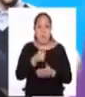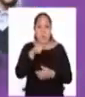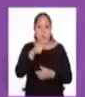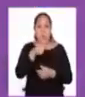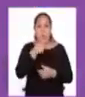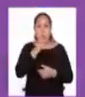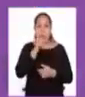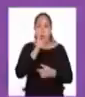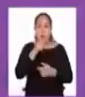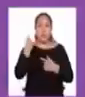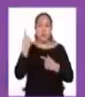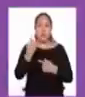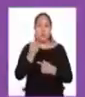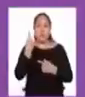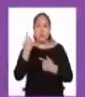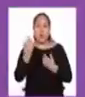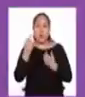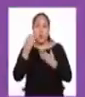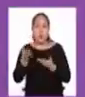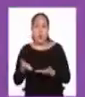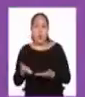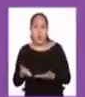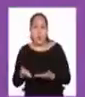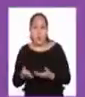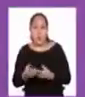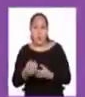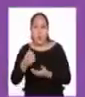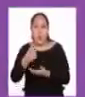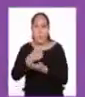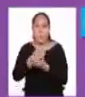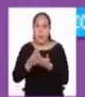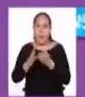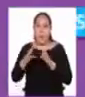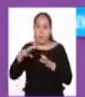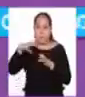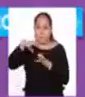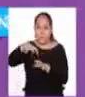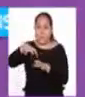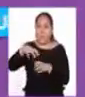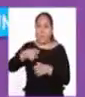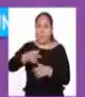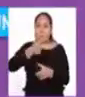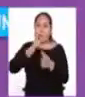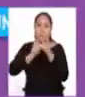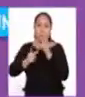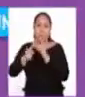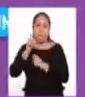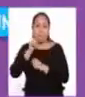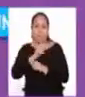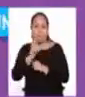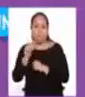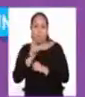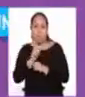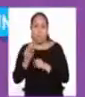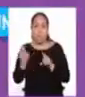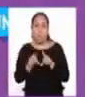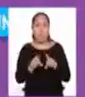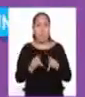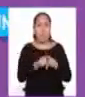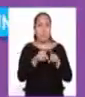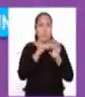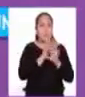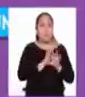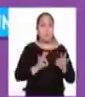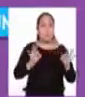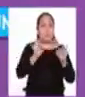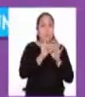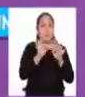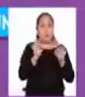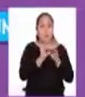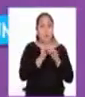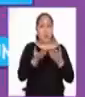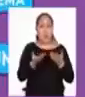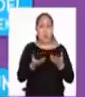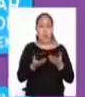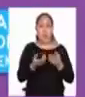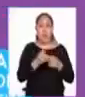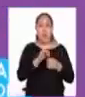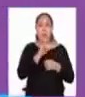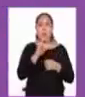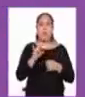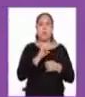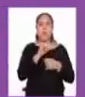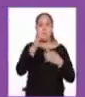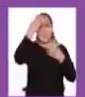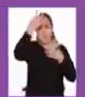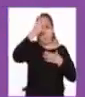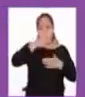se limita a formar parte del ecosistema, ni en su consumo. También es importante en hábitos relacionados con